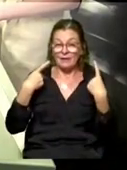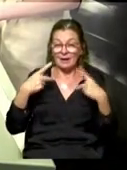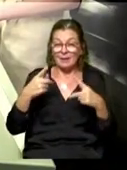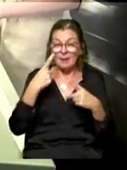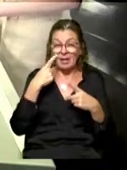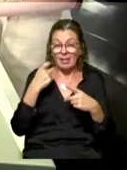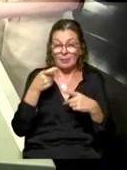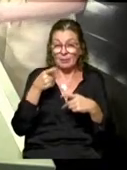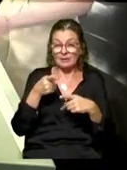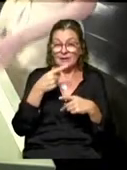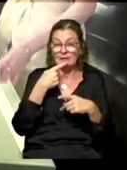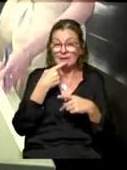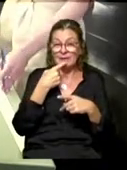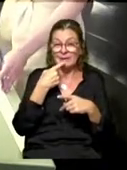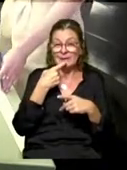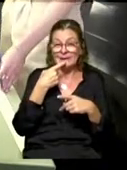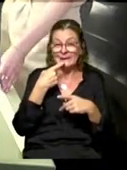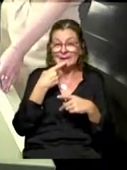de eso? ¿Ah?